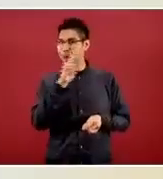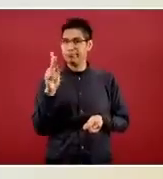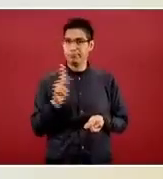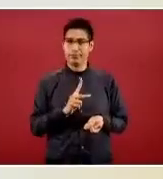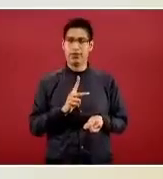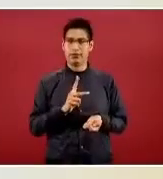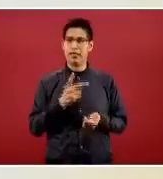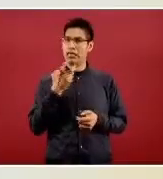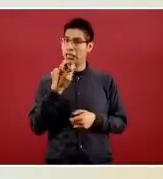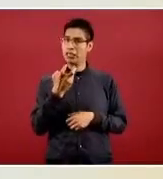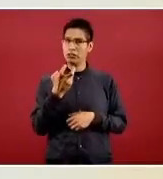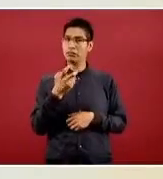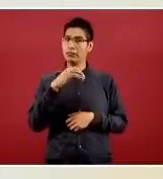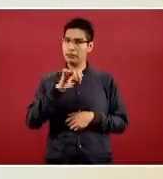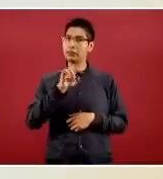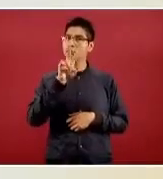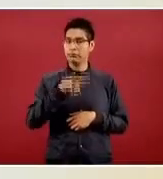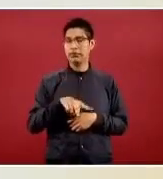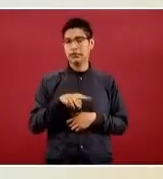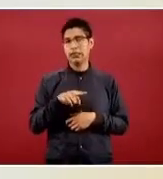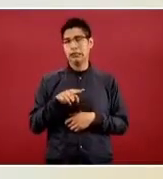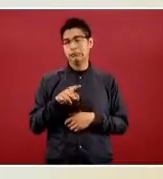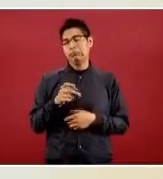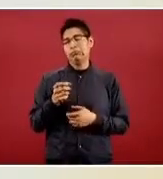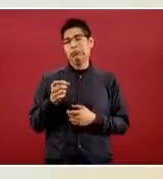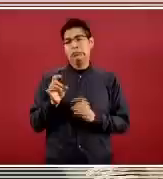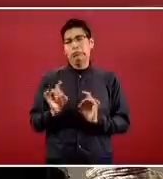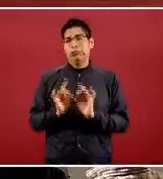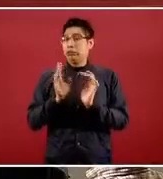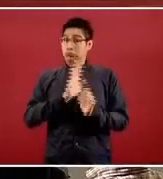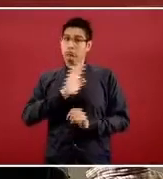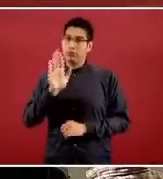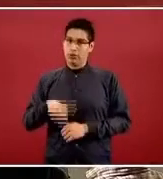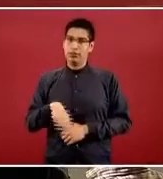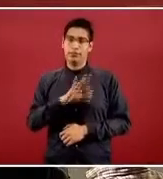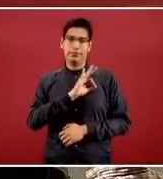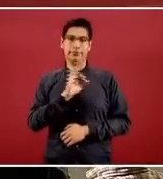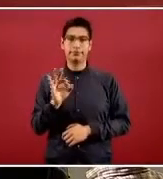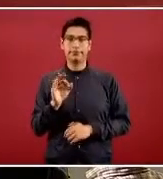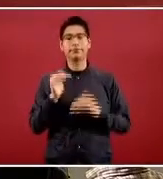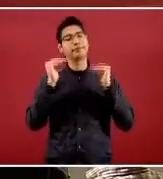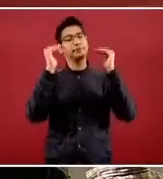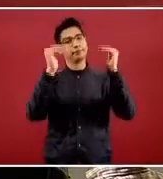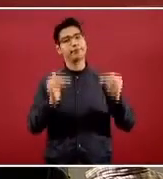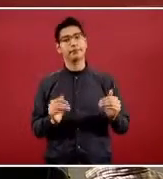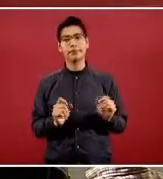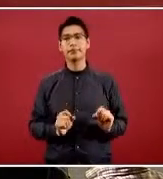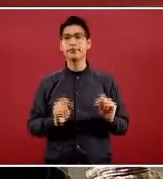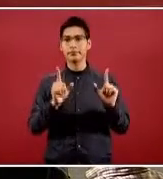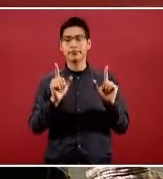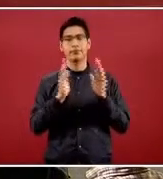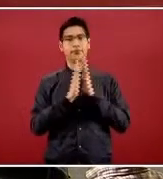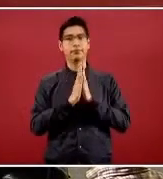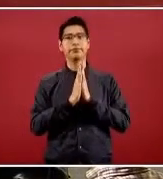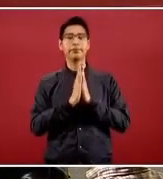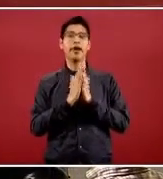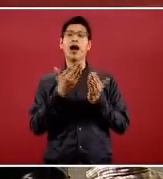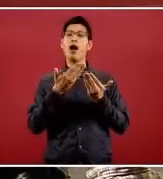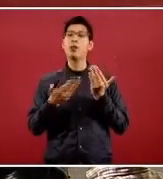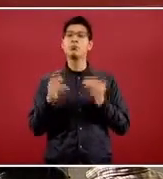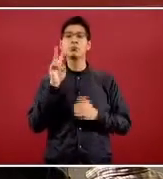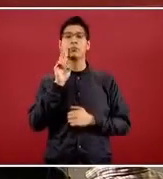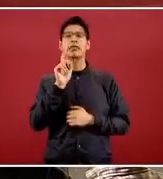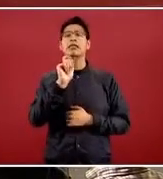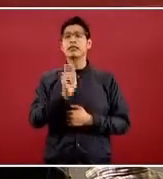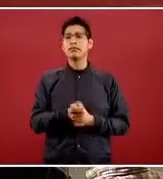de donde en su momento se producen las defunciones. En la siguiente diapositiva, por favor, ahora vemos la